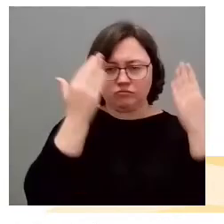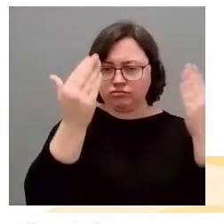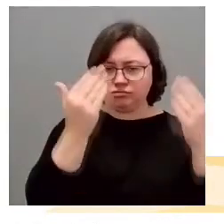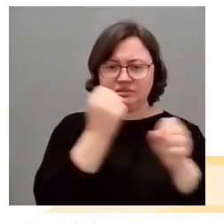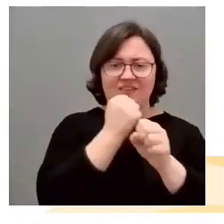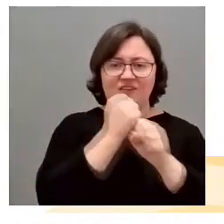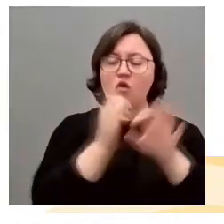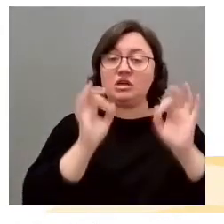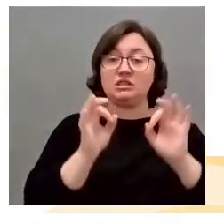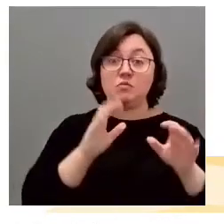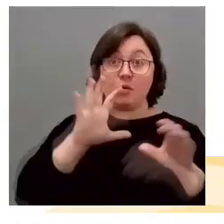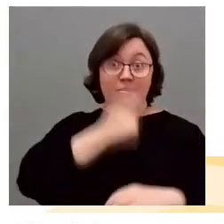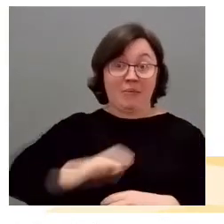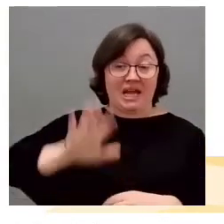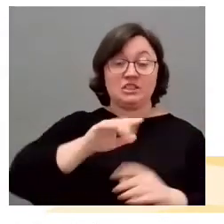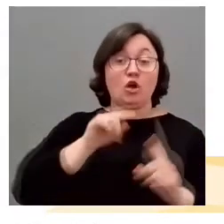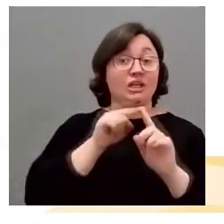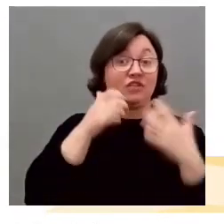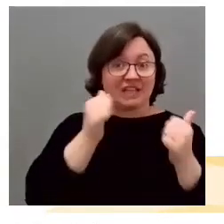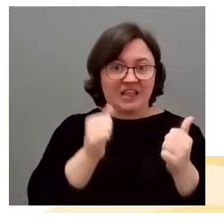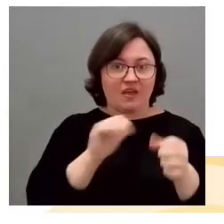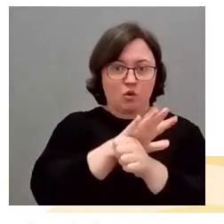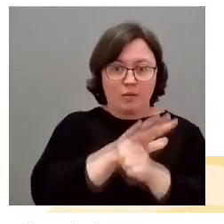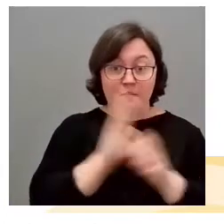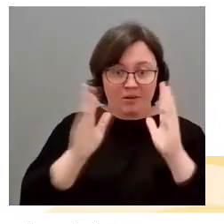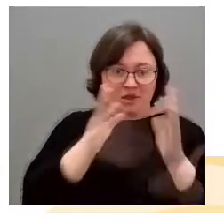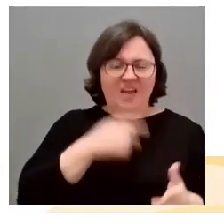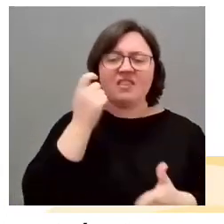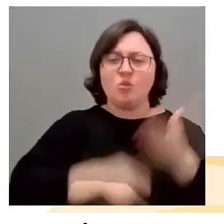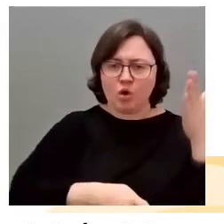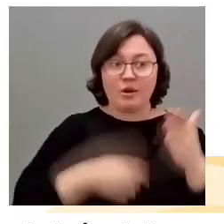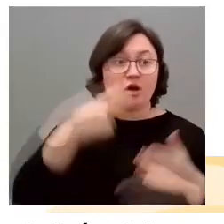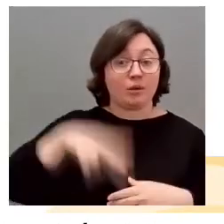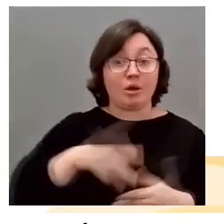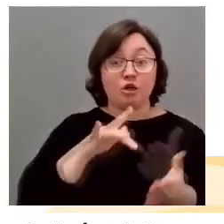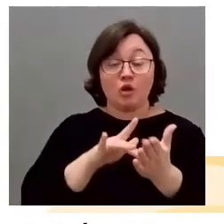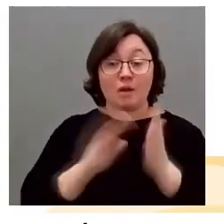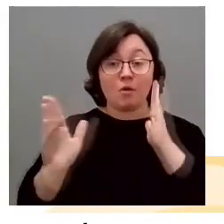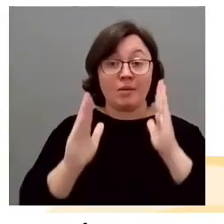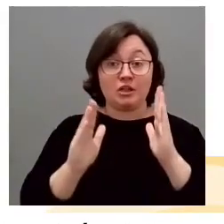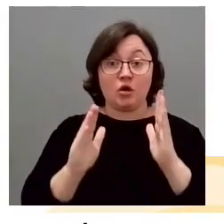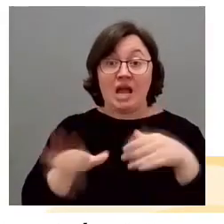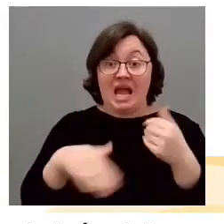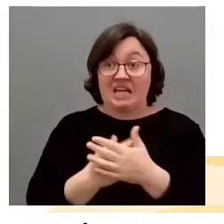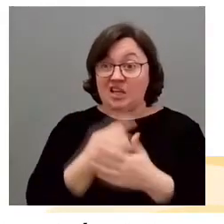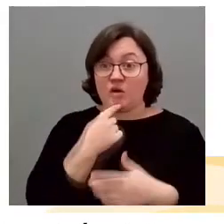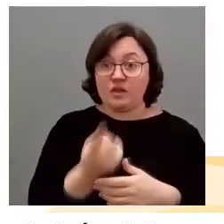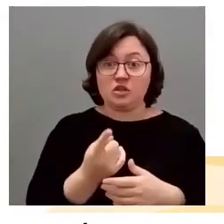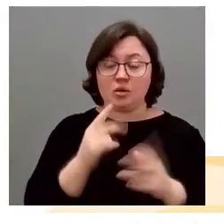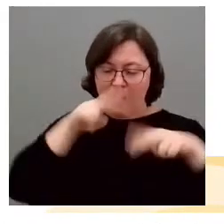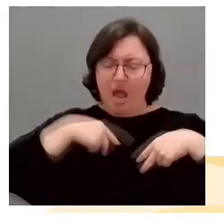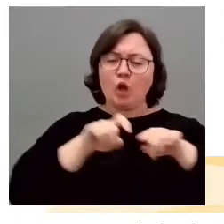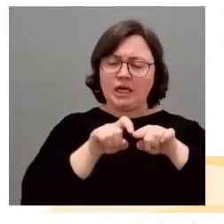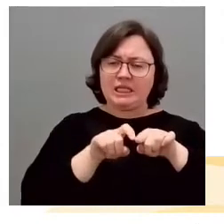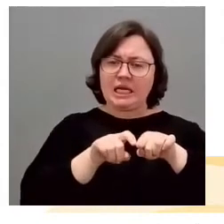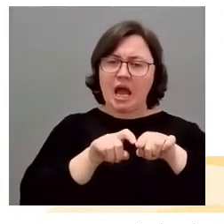todos aquellos que en este país trabajan por la sanidad y más en estos momentos, pero muy pocas ocasiones, incluso lo diría también como autocrítica dentro